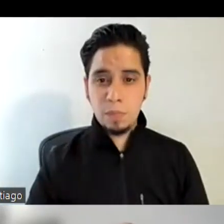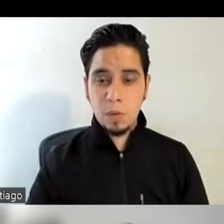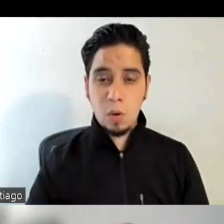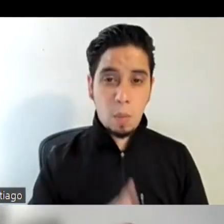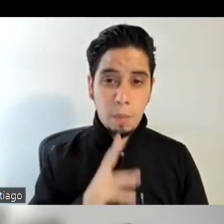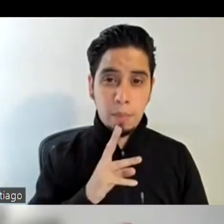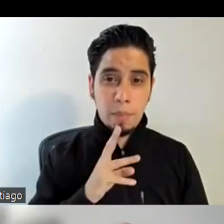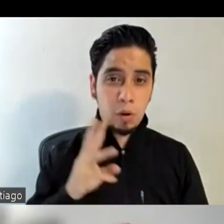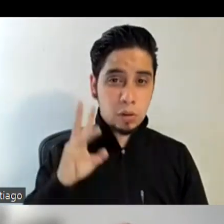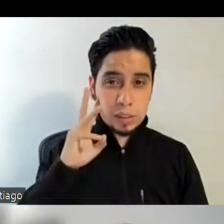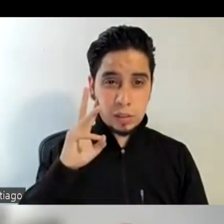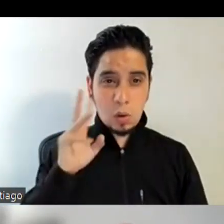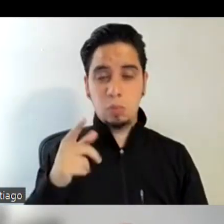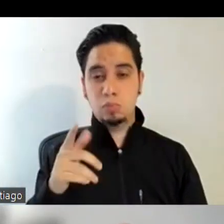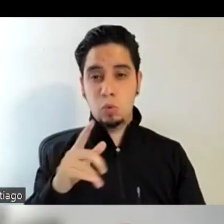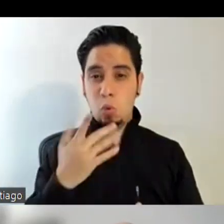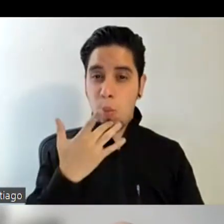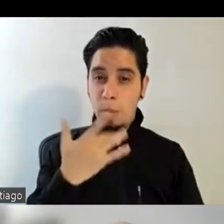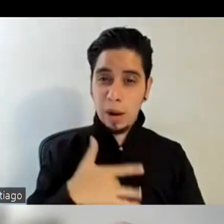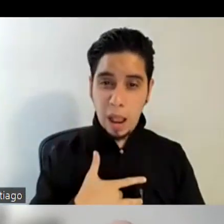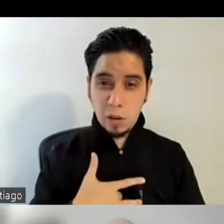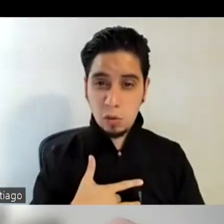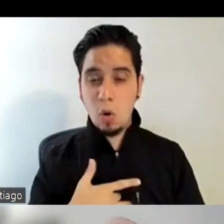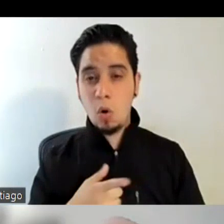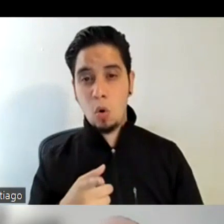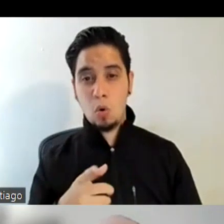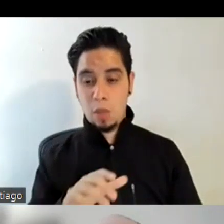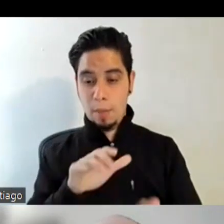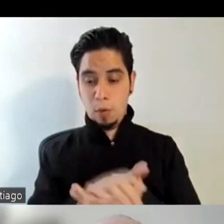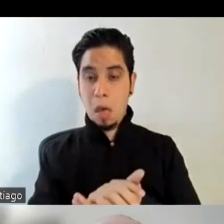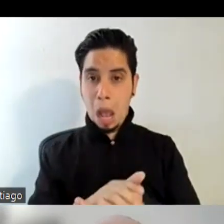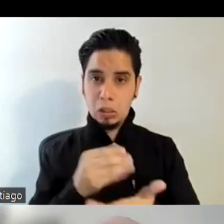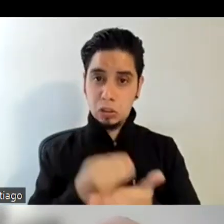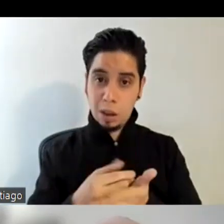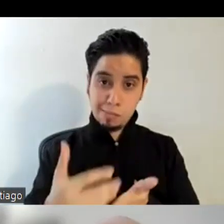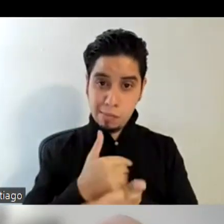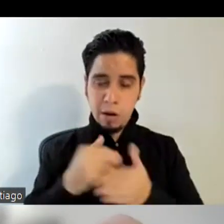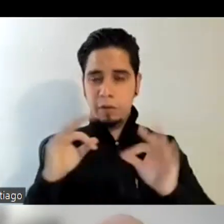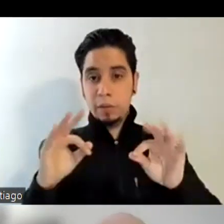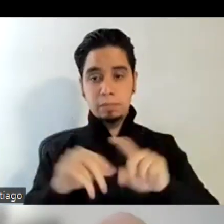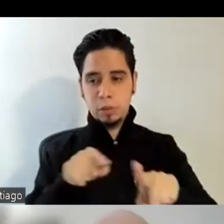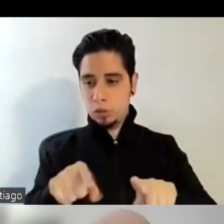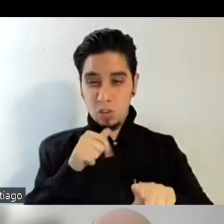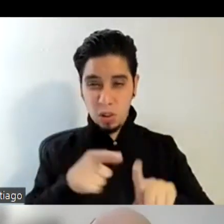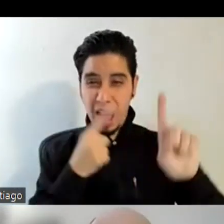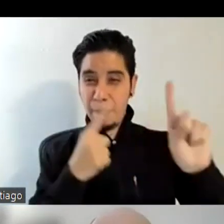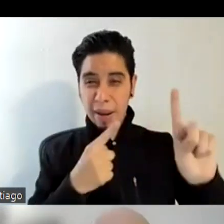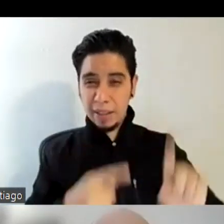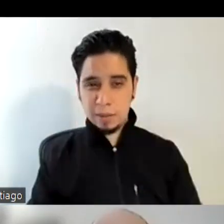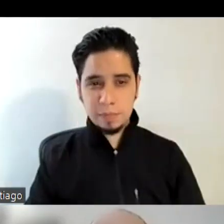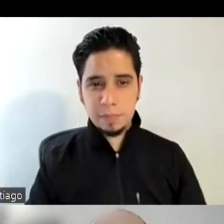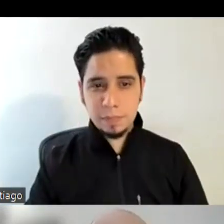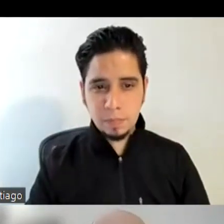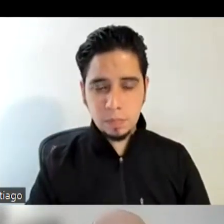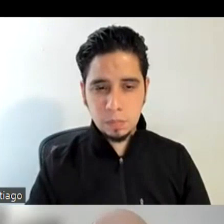dinero, pero esa no es la misión de estos espacios. Claro. Sí, pero y también se olvidan de la generación económica